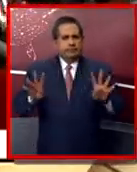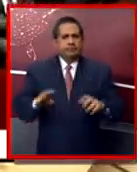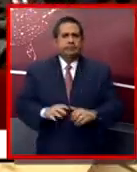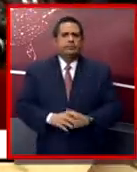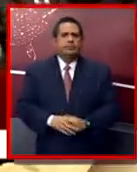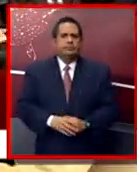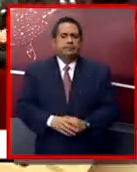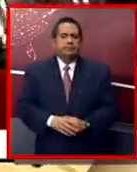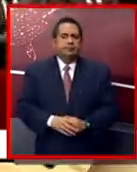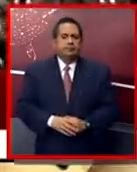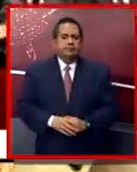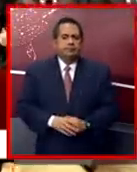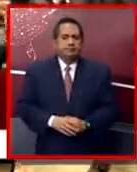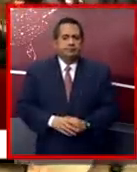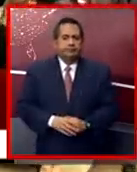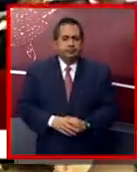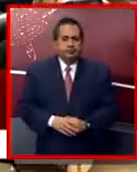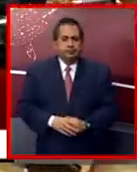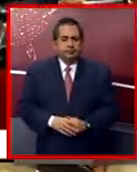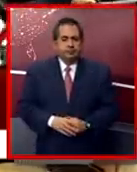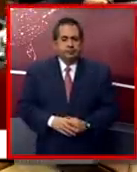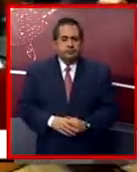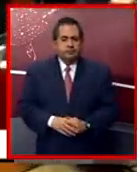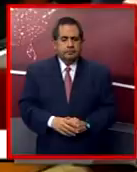Juan Pablo Guerrero.